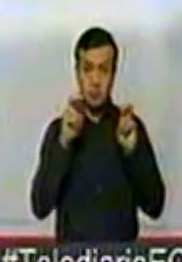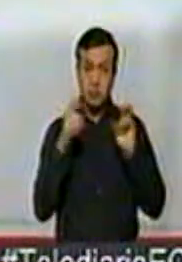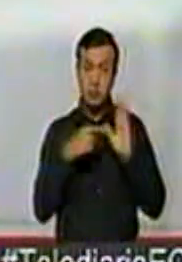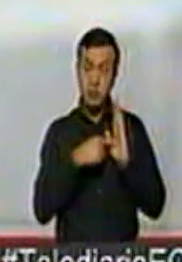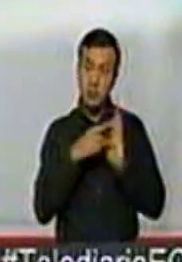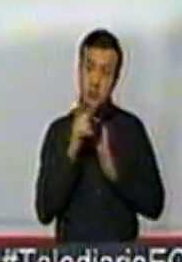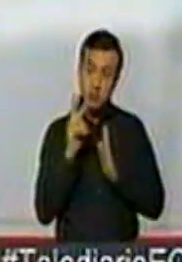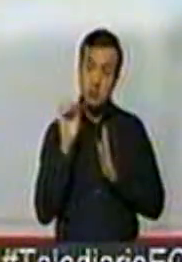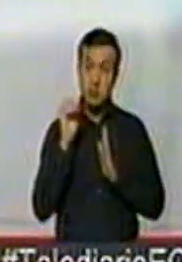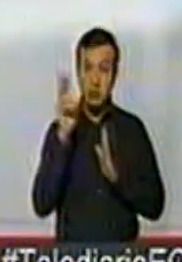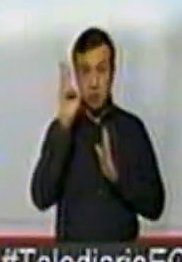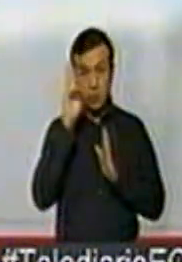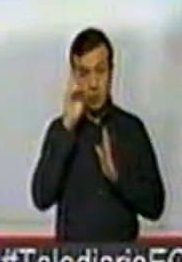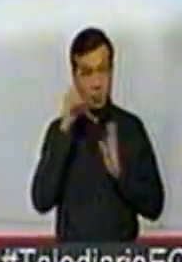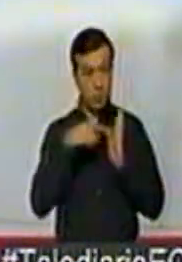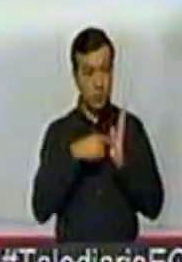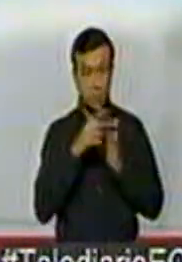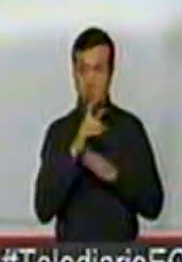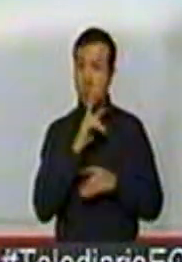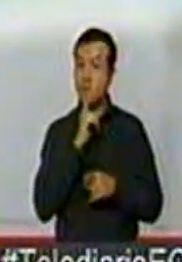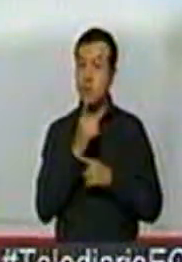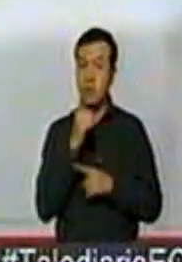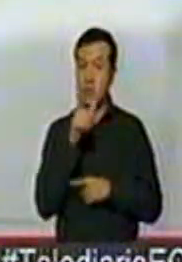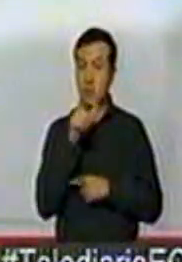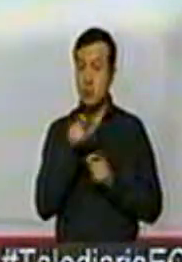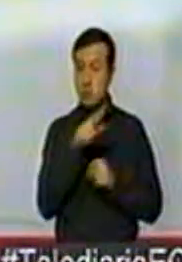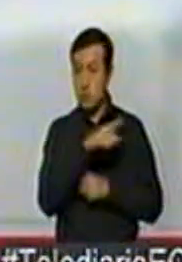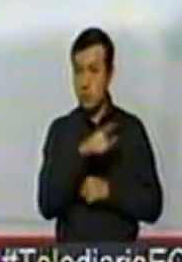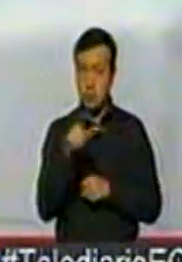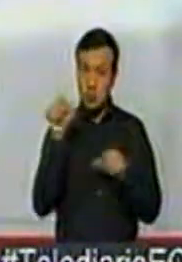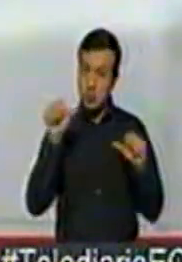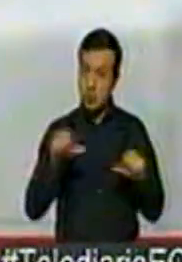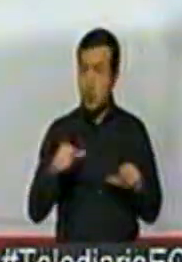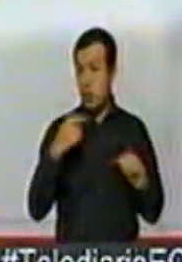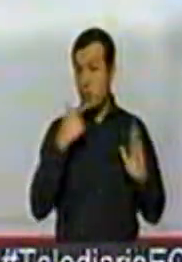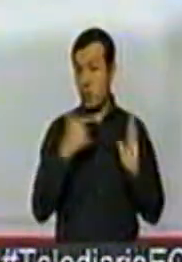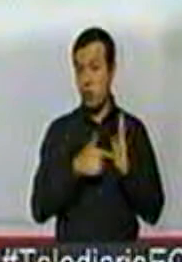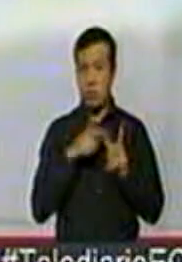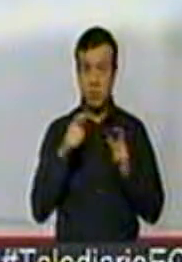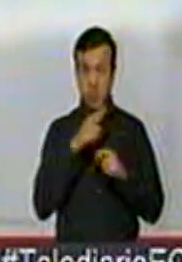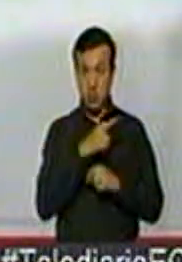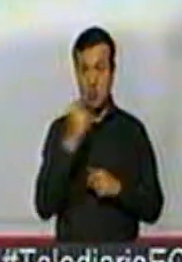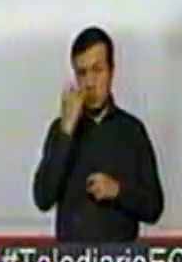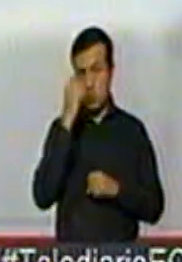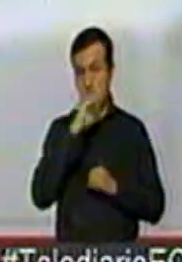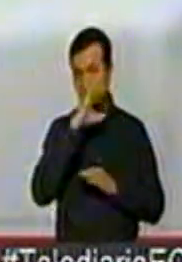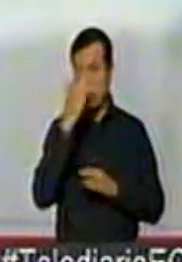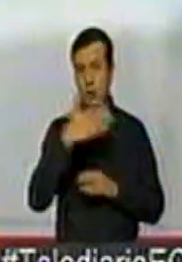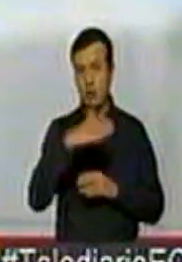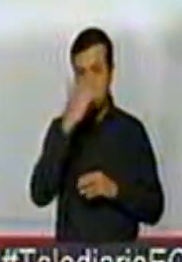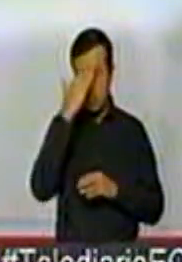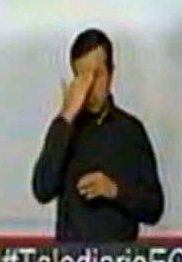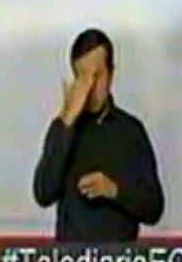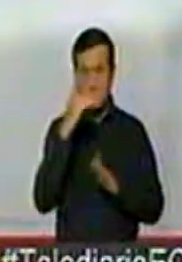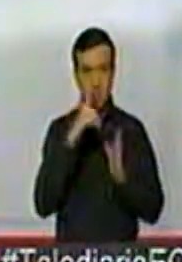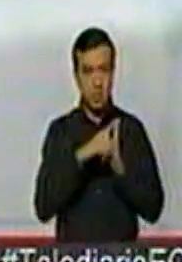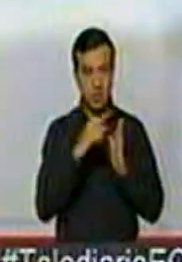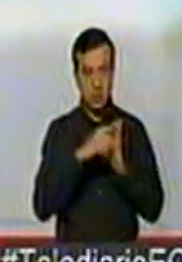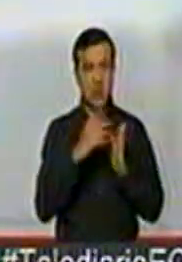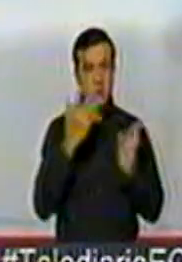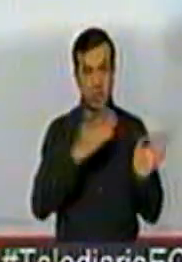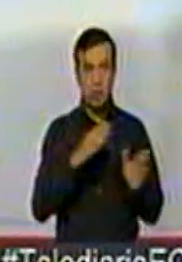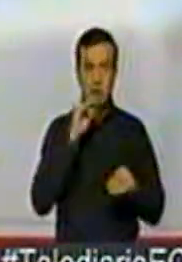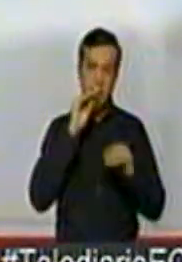defraudación o evasión de impuestos que deberán responder quienes lo han hecho. En este caso, las personas están claramente identificadas, el SRI lo ha